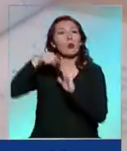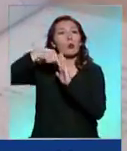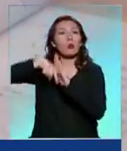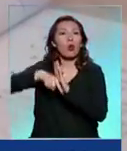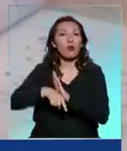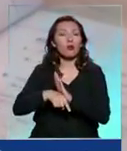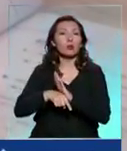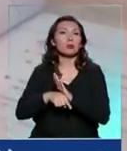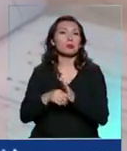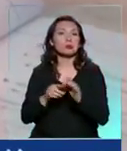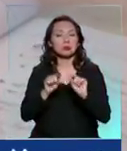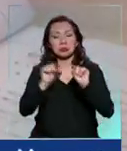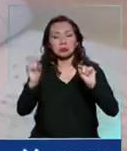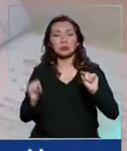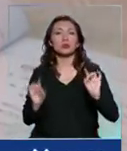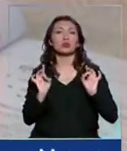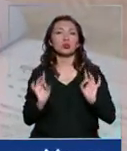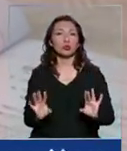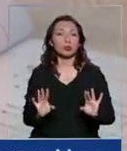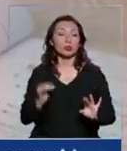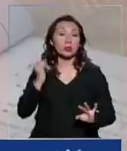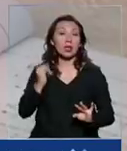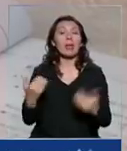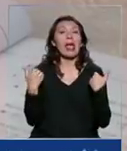profundidad del mar, que un clásico